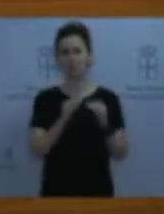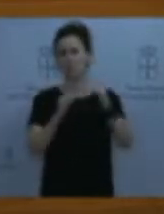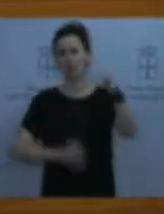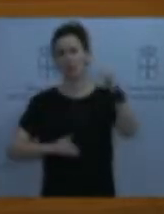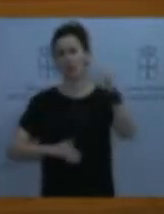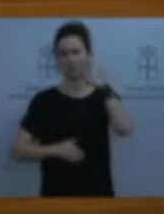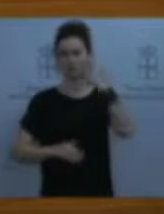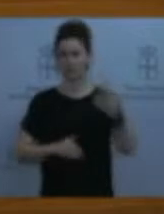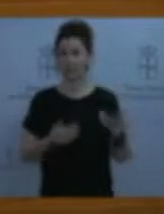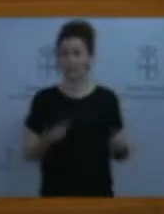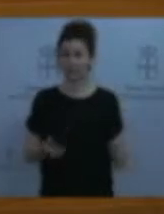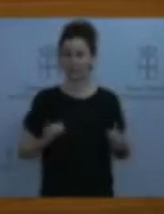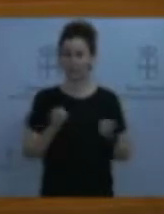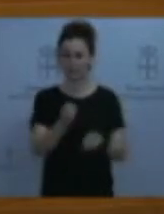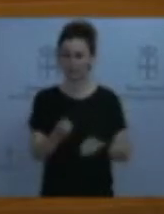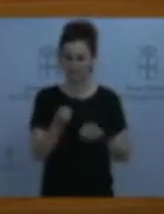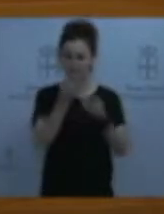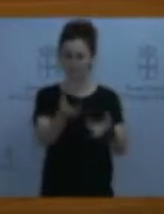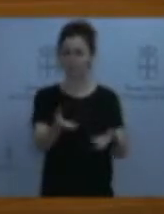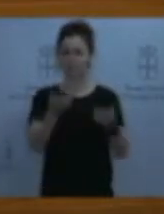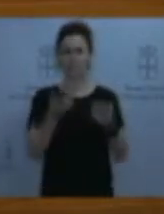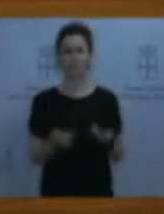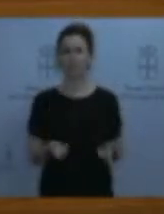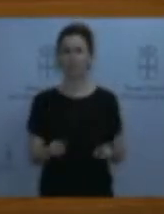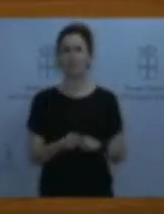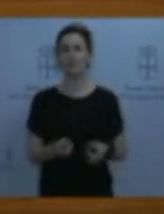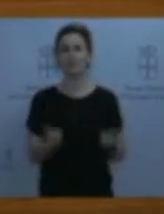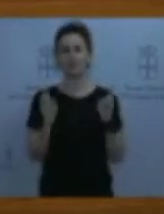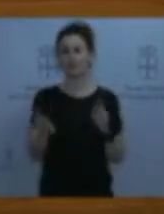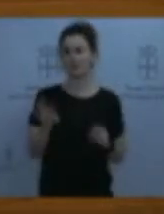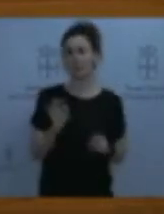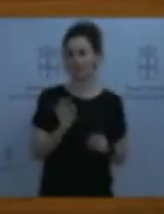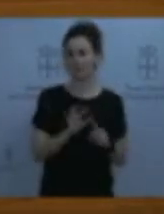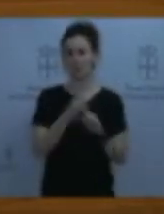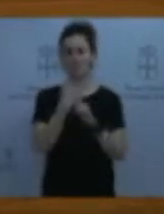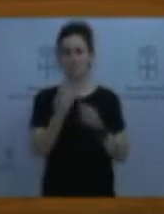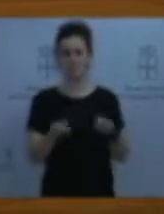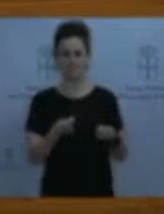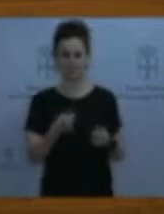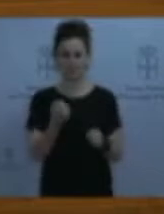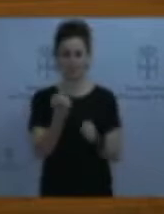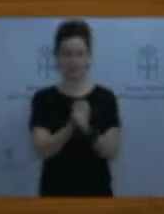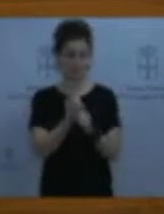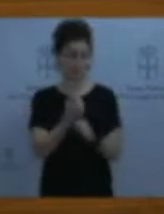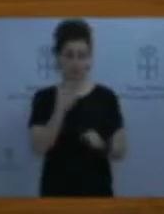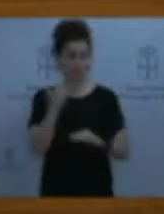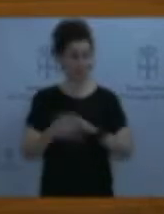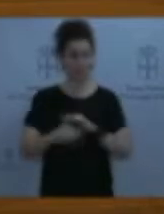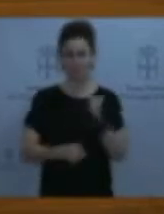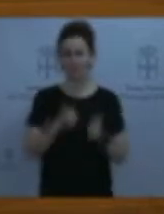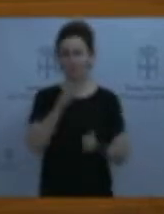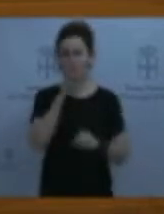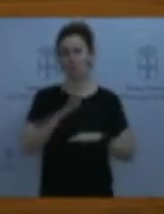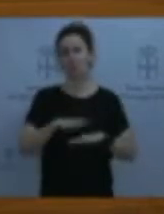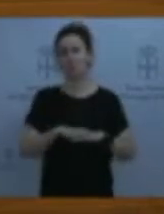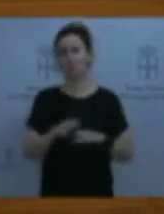decir, que se está lanzando un mensaje en el que, por un lado, la libertad de elección en el contexto del mercado laboral cada vez es más restringida por culpa de la precariedad,